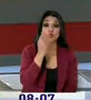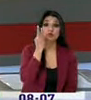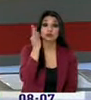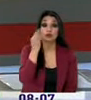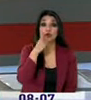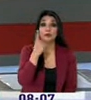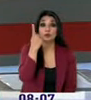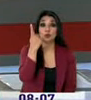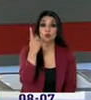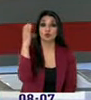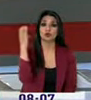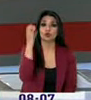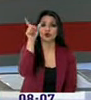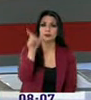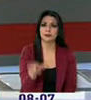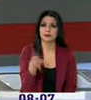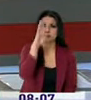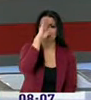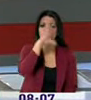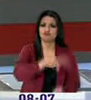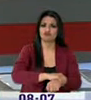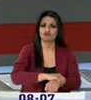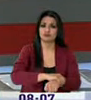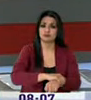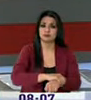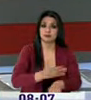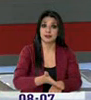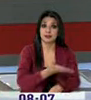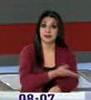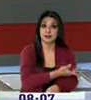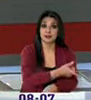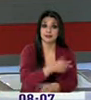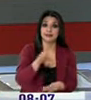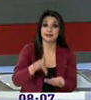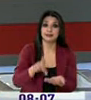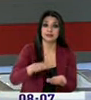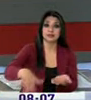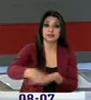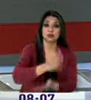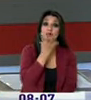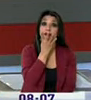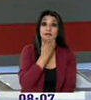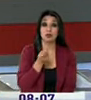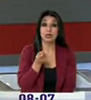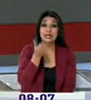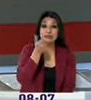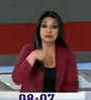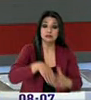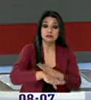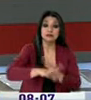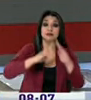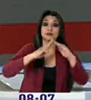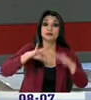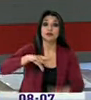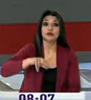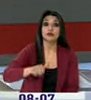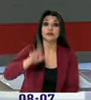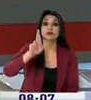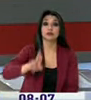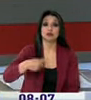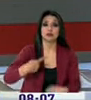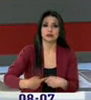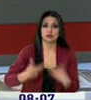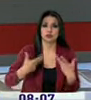de nacionalidad colombiana fueron detenidos después de que la policía del distrito Eloy Alfaro frustrara un intento de asalto a una vivienda ubicada en el sur de